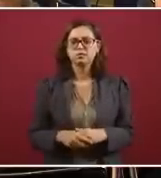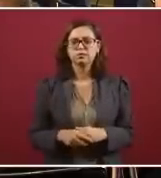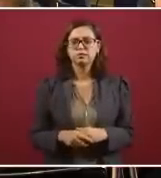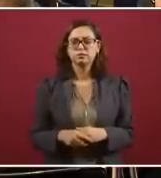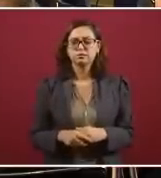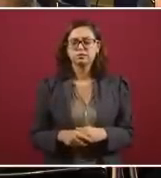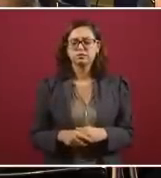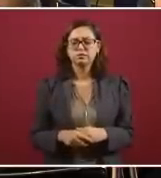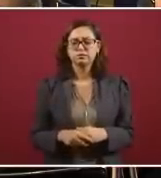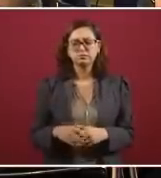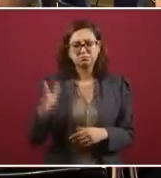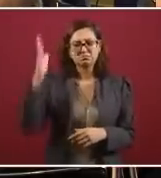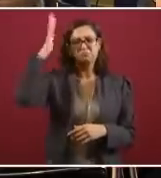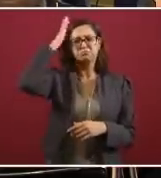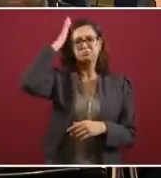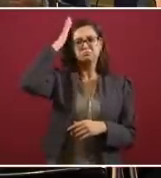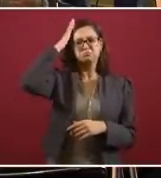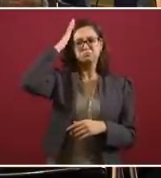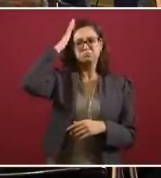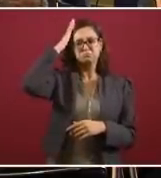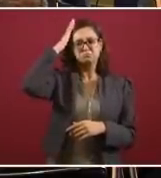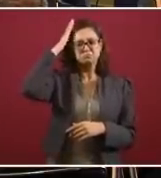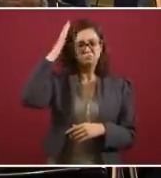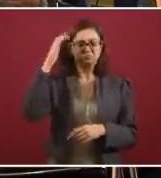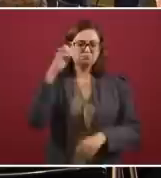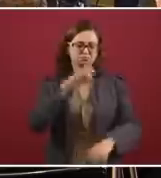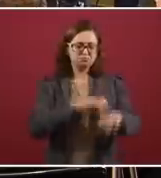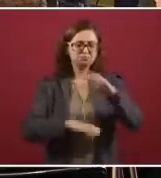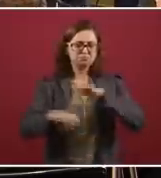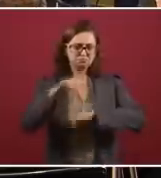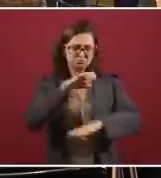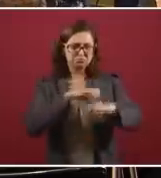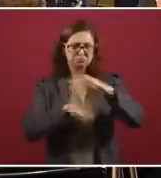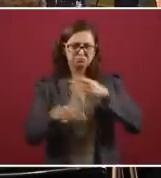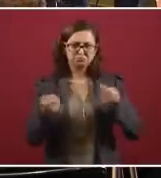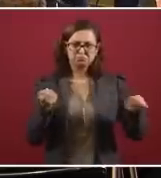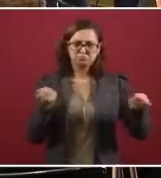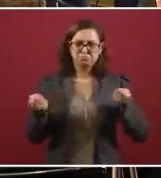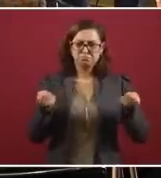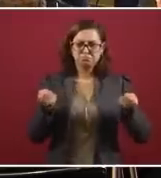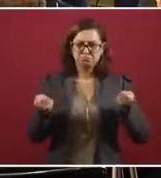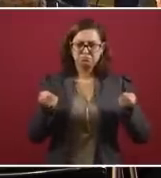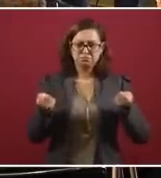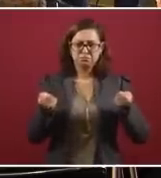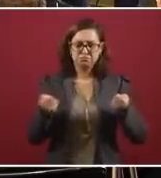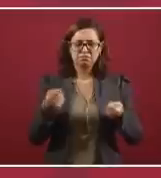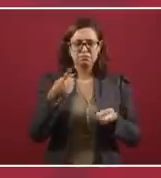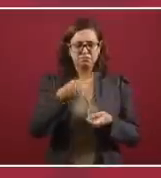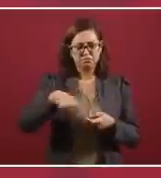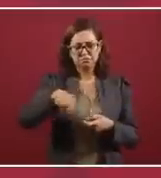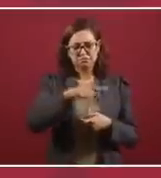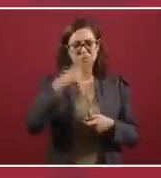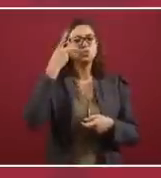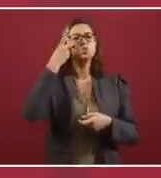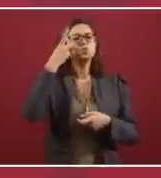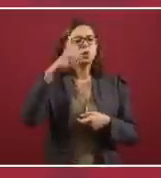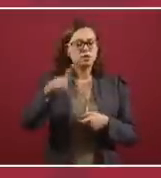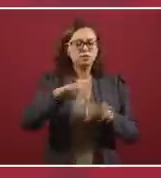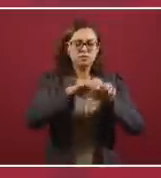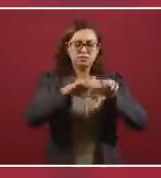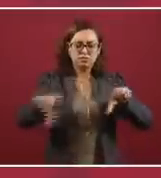que dirigen las empresas que construyeron estos